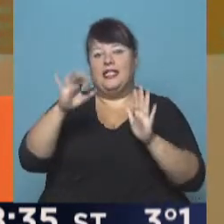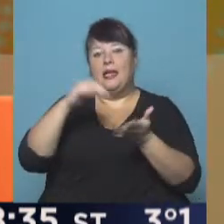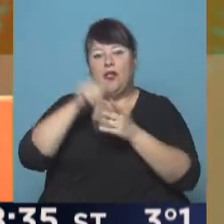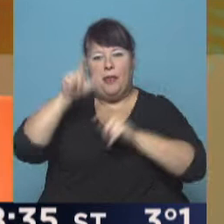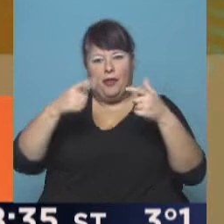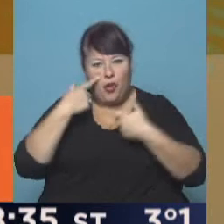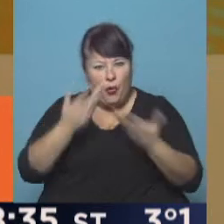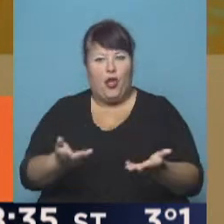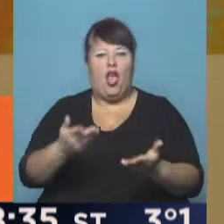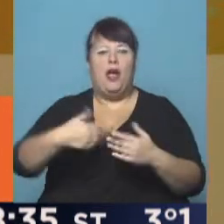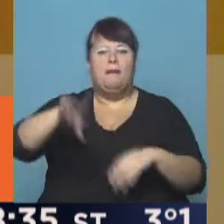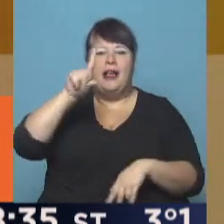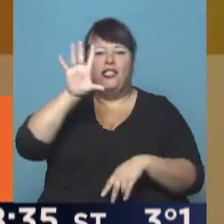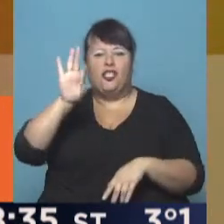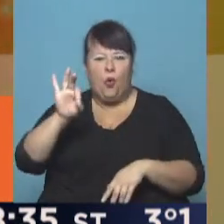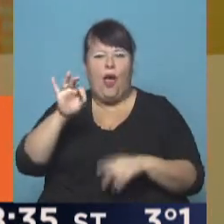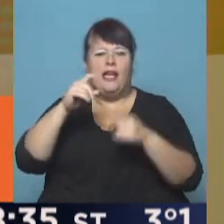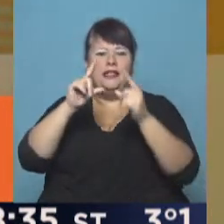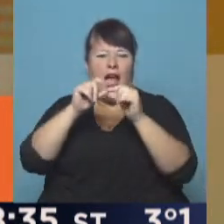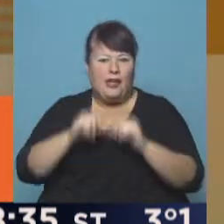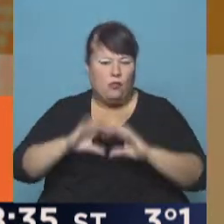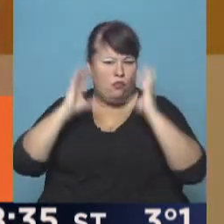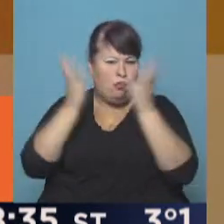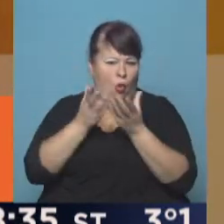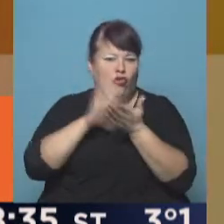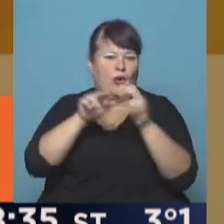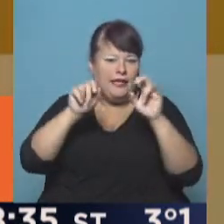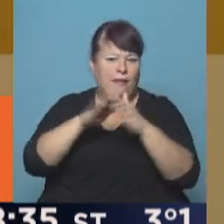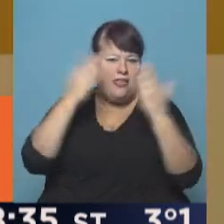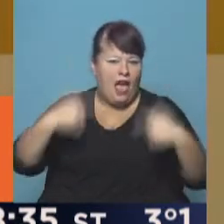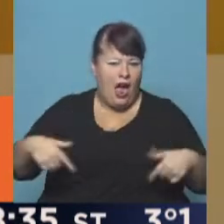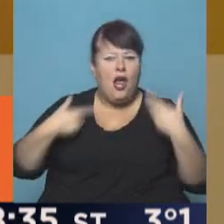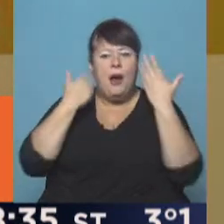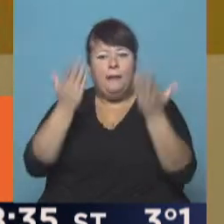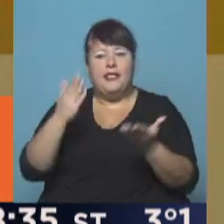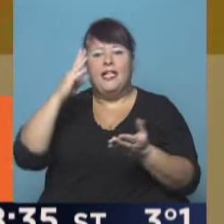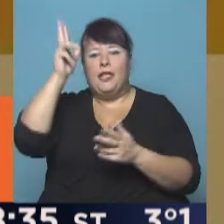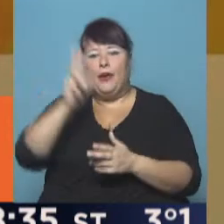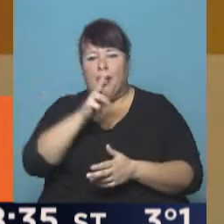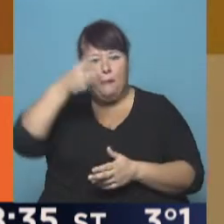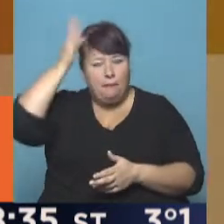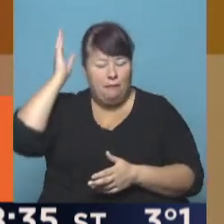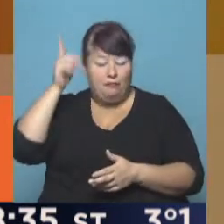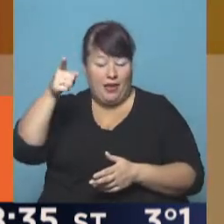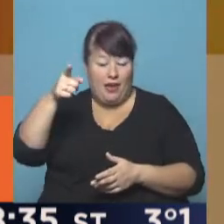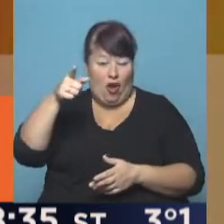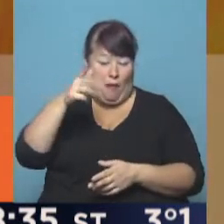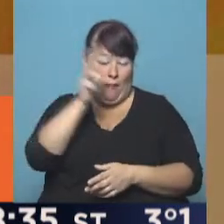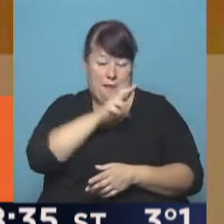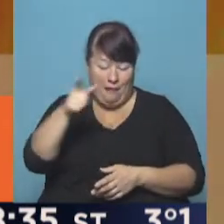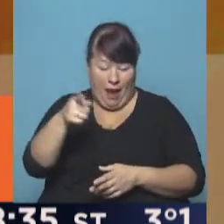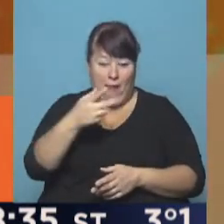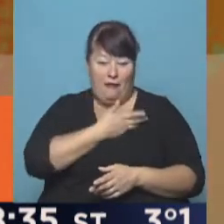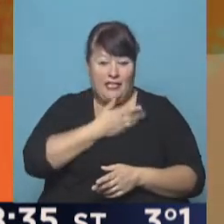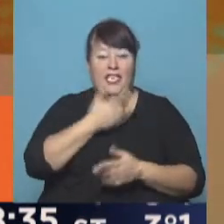de personas que tuvo más de 150 artículos alrededor del mundo sobre el tema lo presentamos en el vaticano con el papá francisco nos presentamos